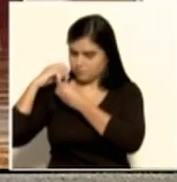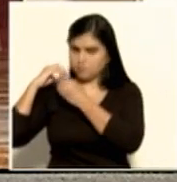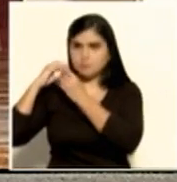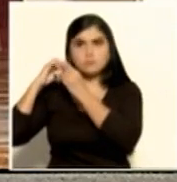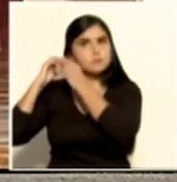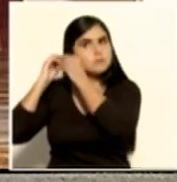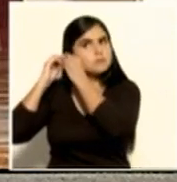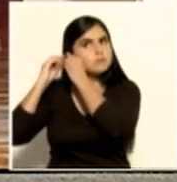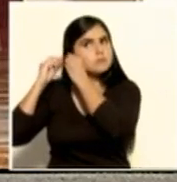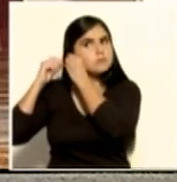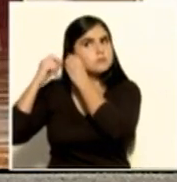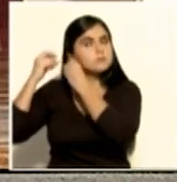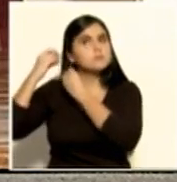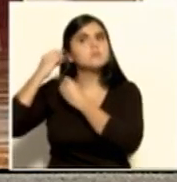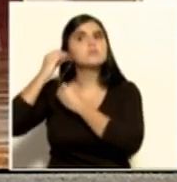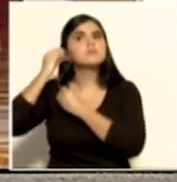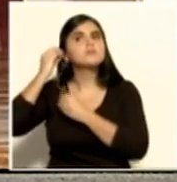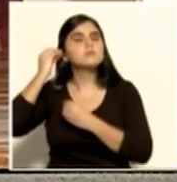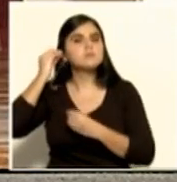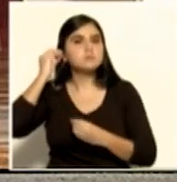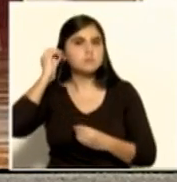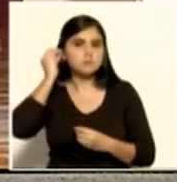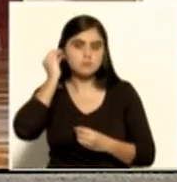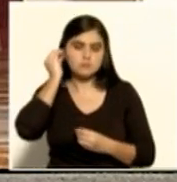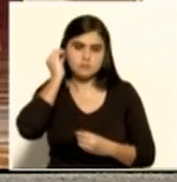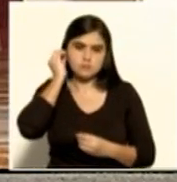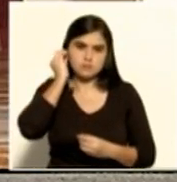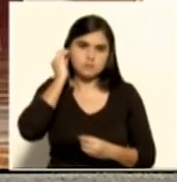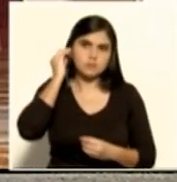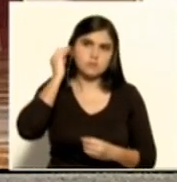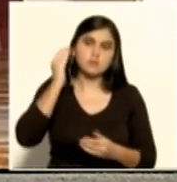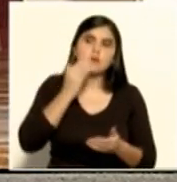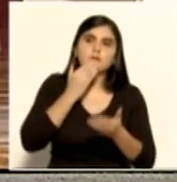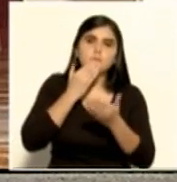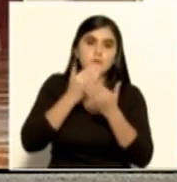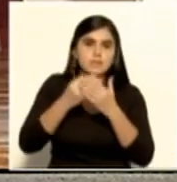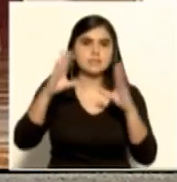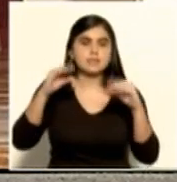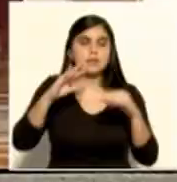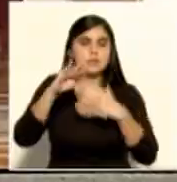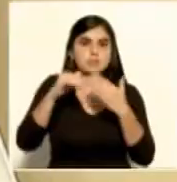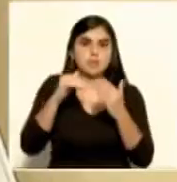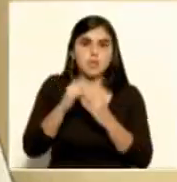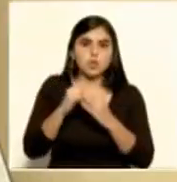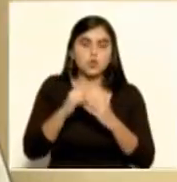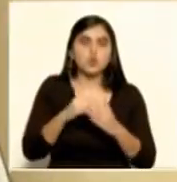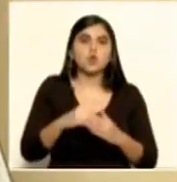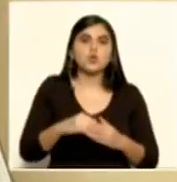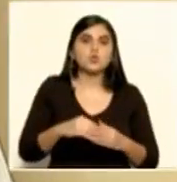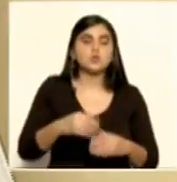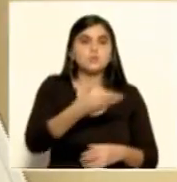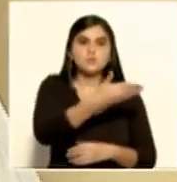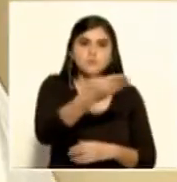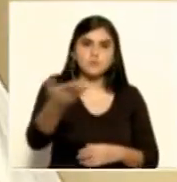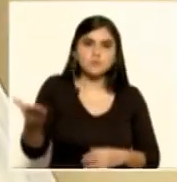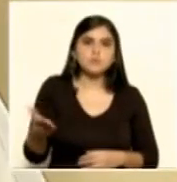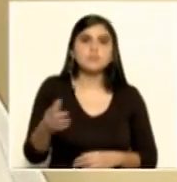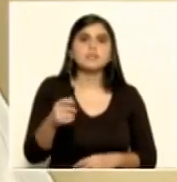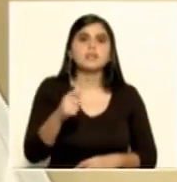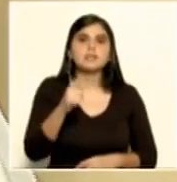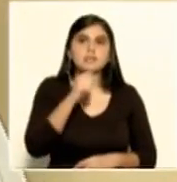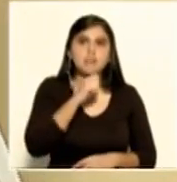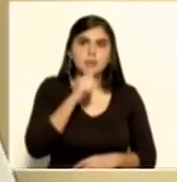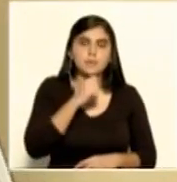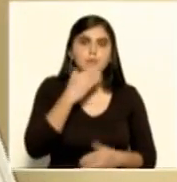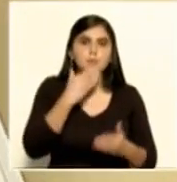señor presidente, señor ministro de Salud, señor presidente ejecutivo de la Comisión Nacional de Emergencias, señoras y señores, a todos